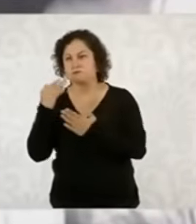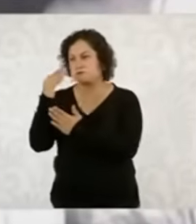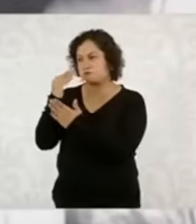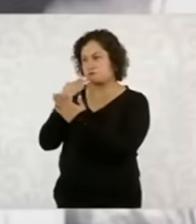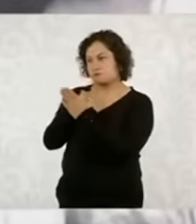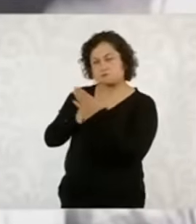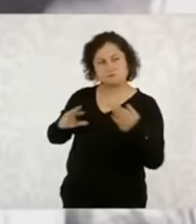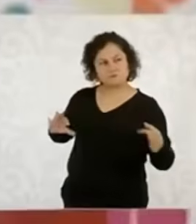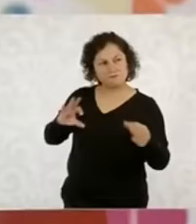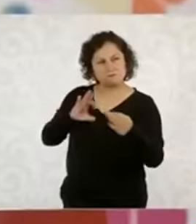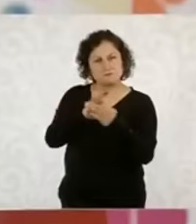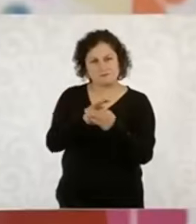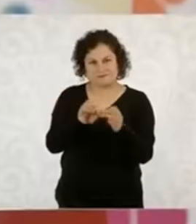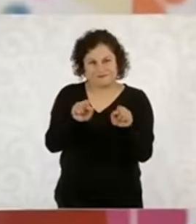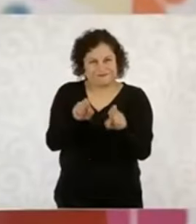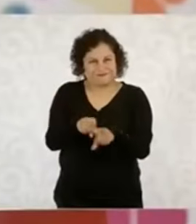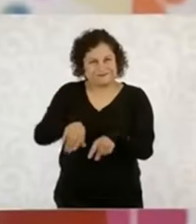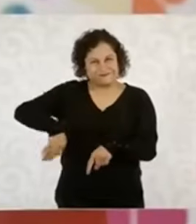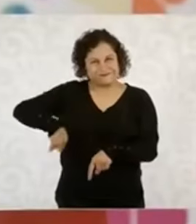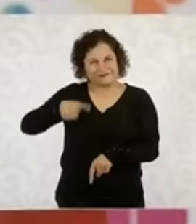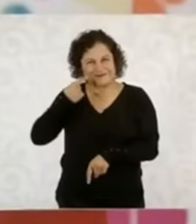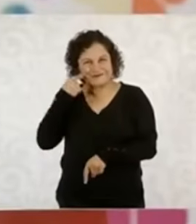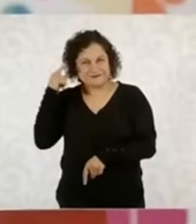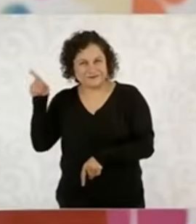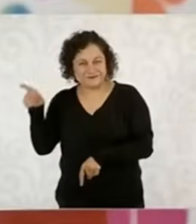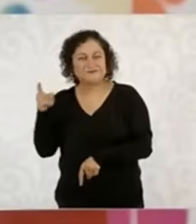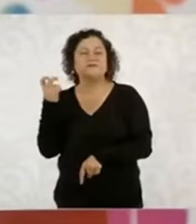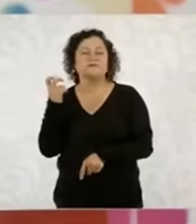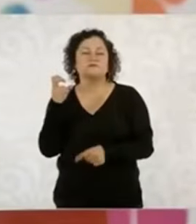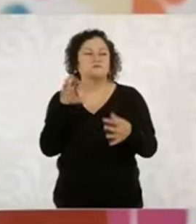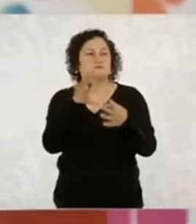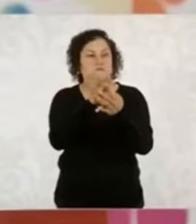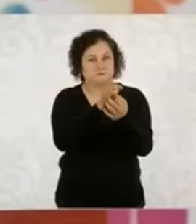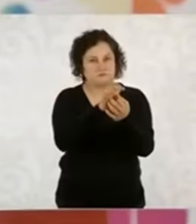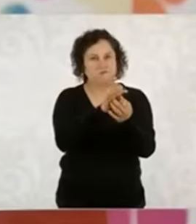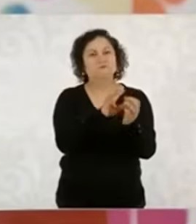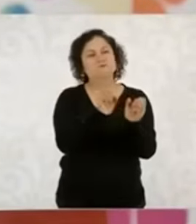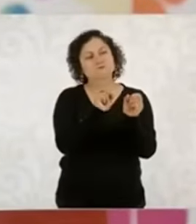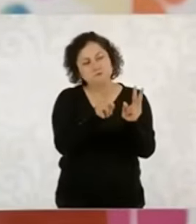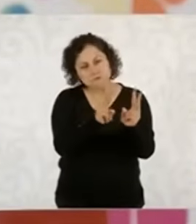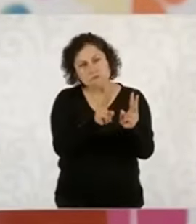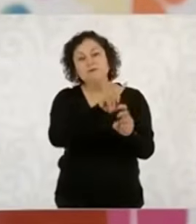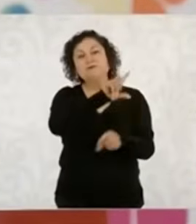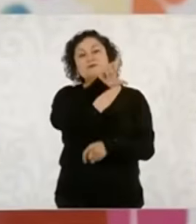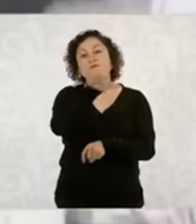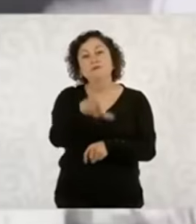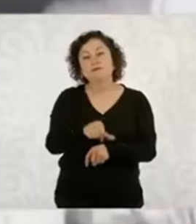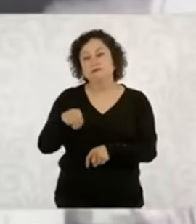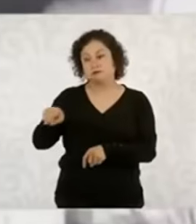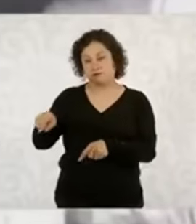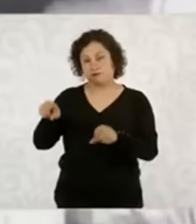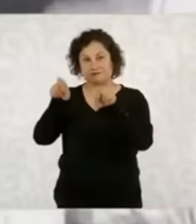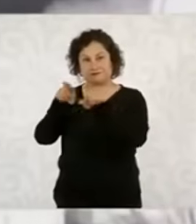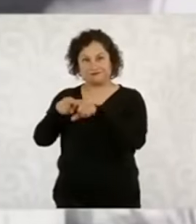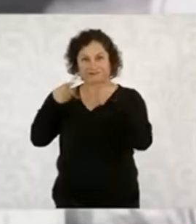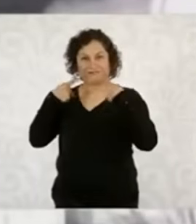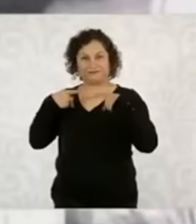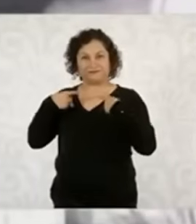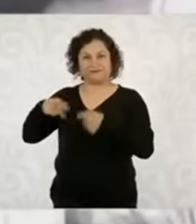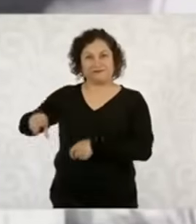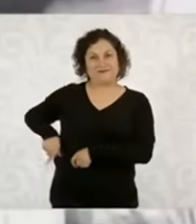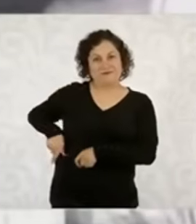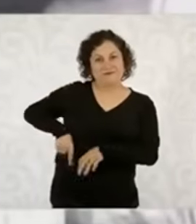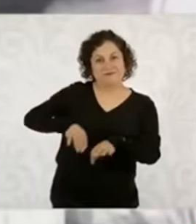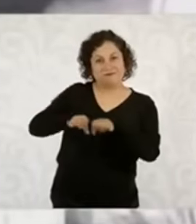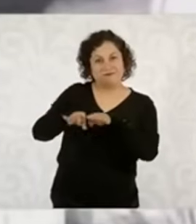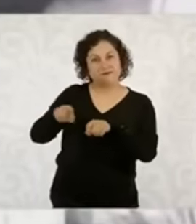económicos. Y a partir de eso se hará una visita domiciliaria que harán los servidores de la Nación a todos los compañeros